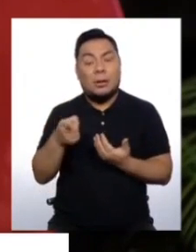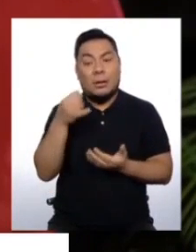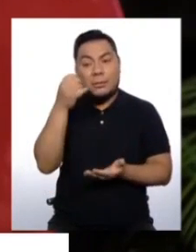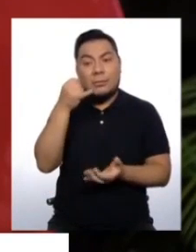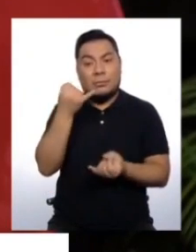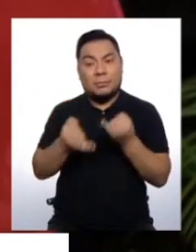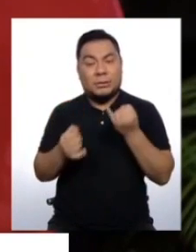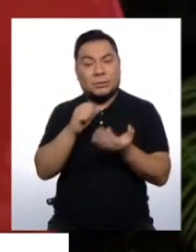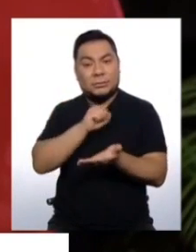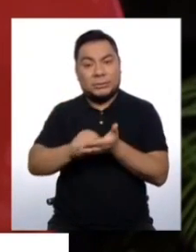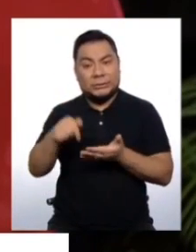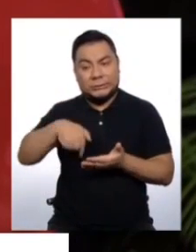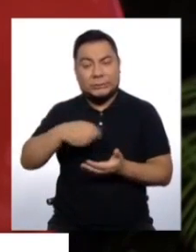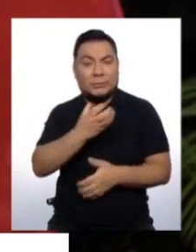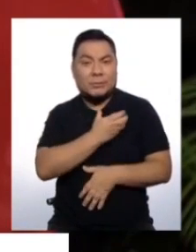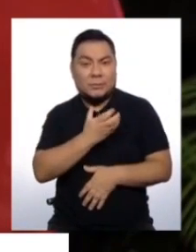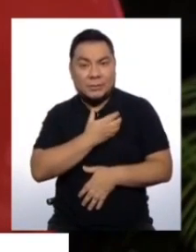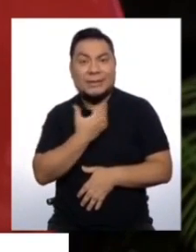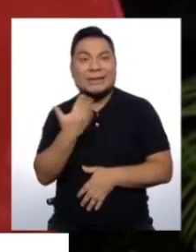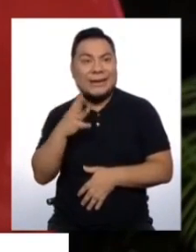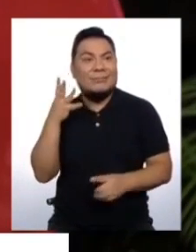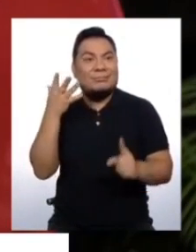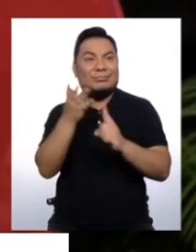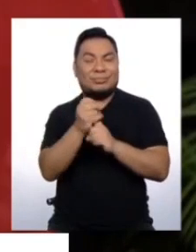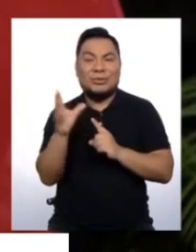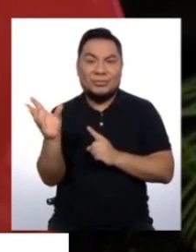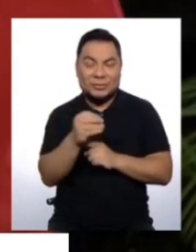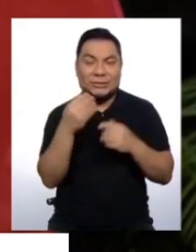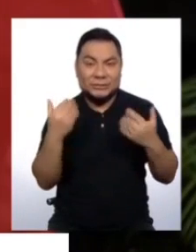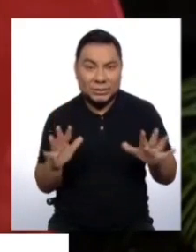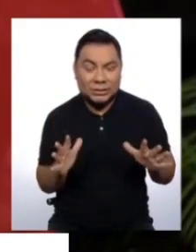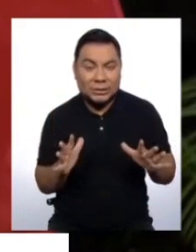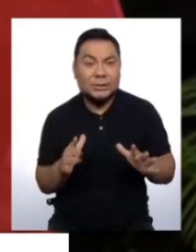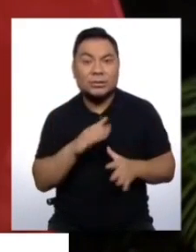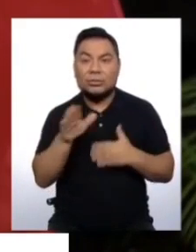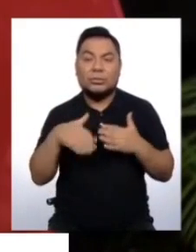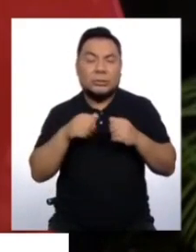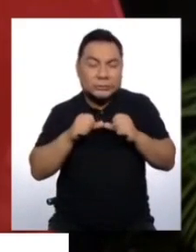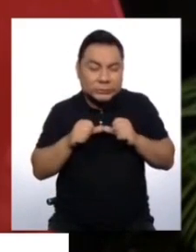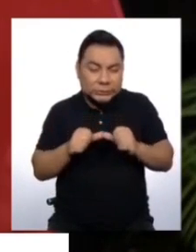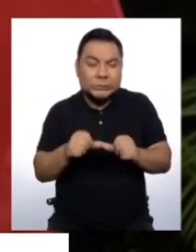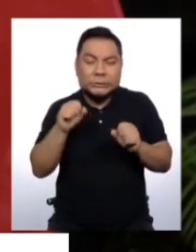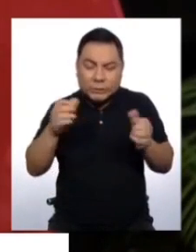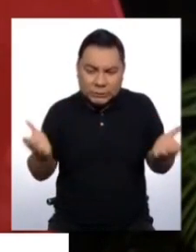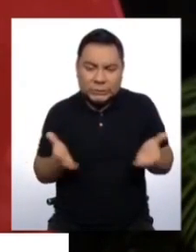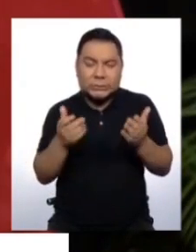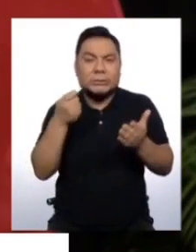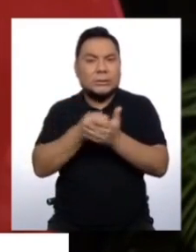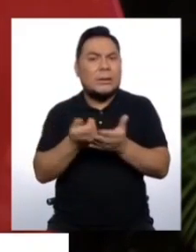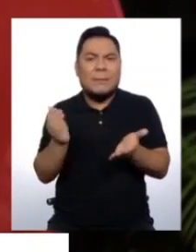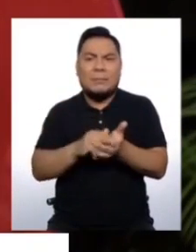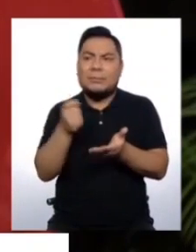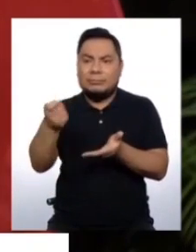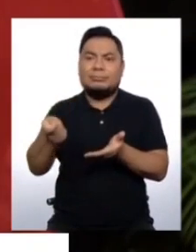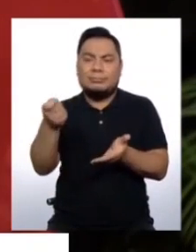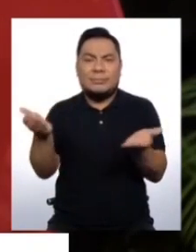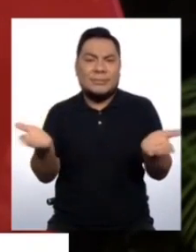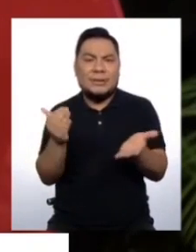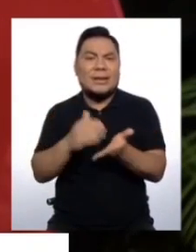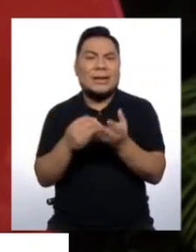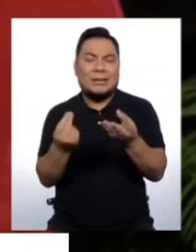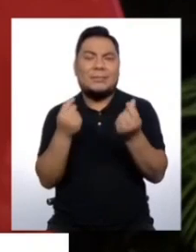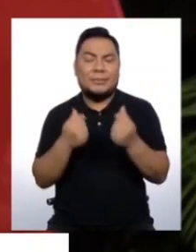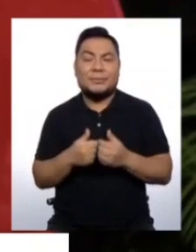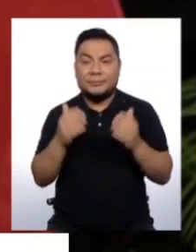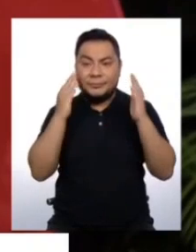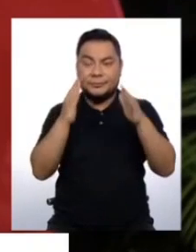mayo cumplimos la meta, como esperamos y estamos haciendo el seguimiento para que así sea, y atendamos a